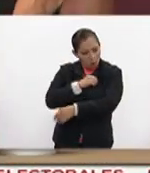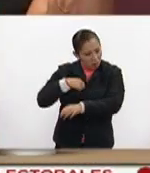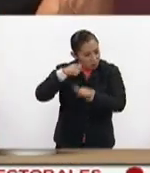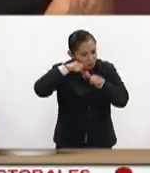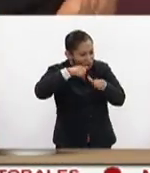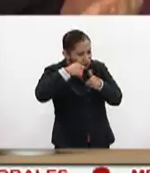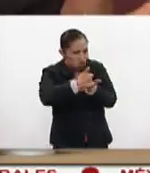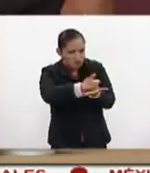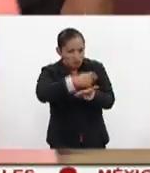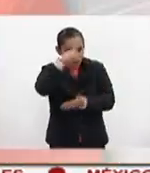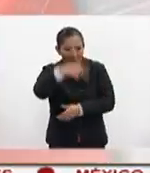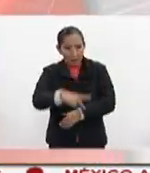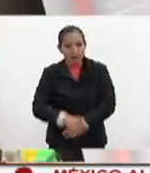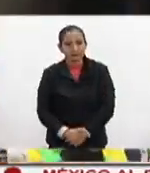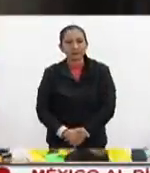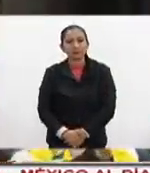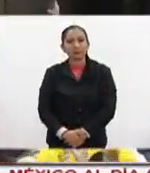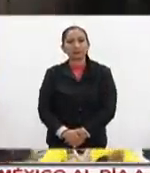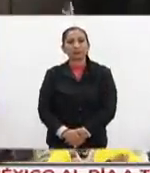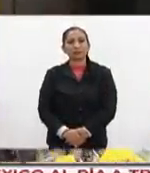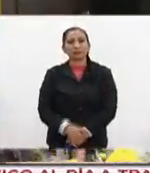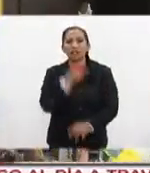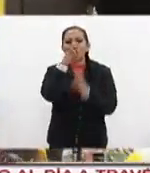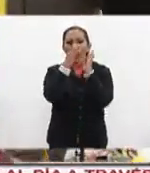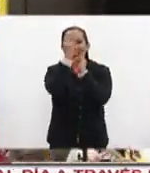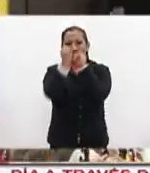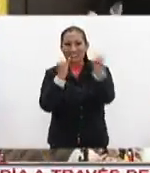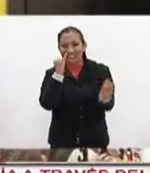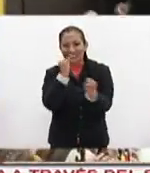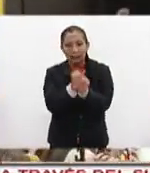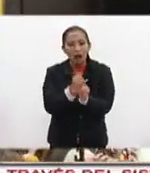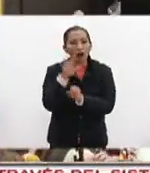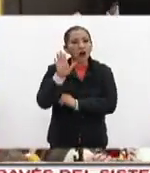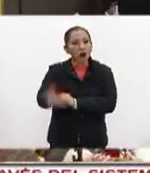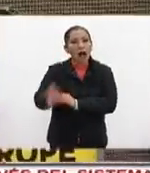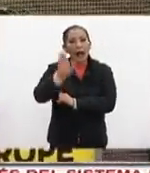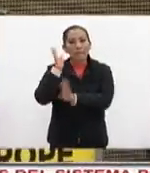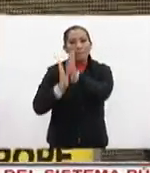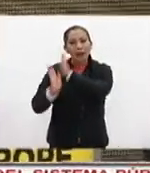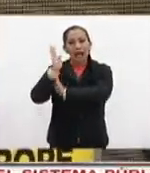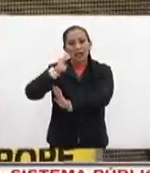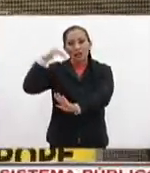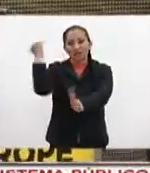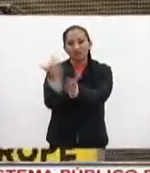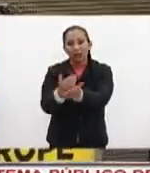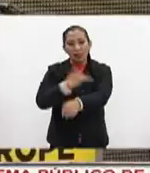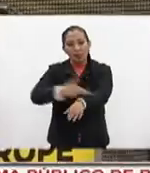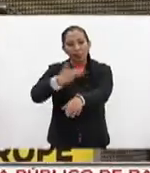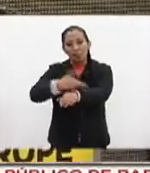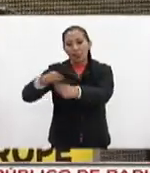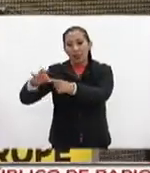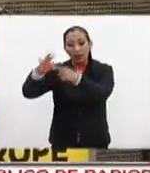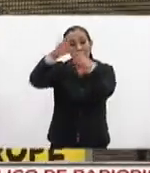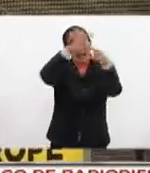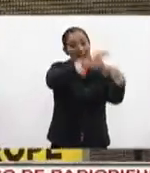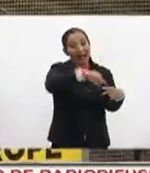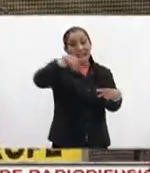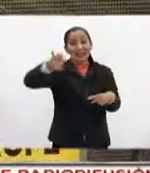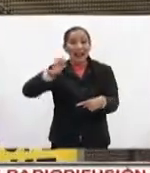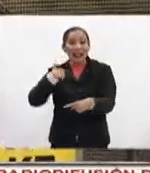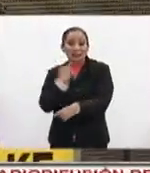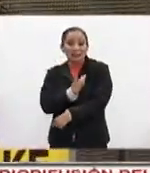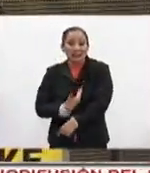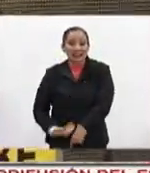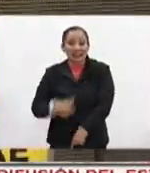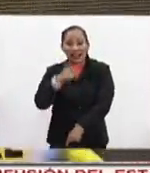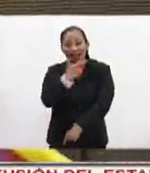con México. En noticias internacionales, Bélgica puso fin al proceso de extradición del